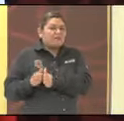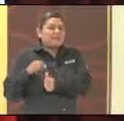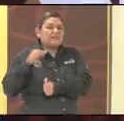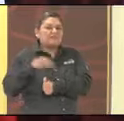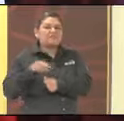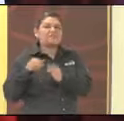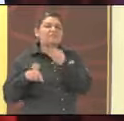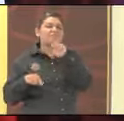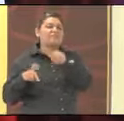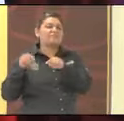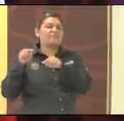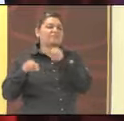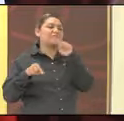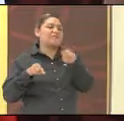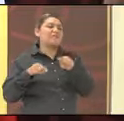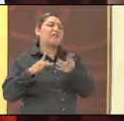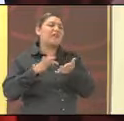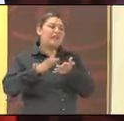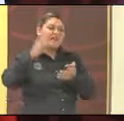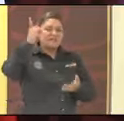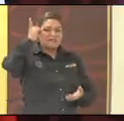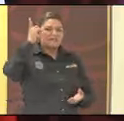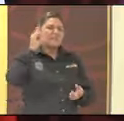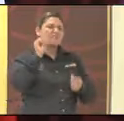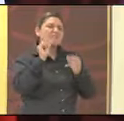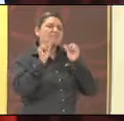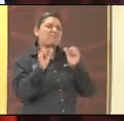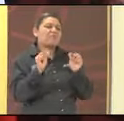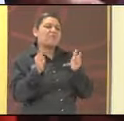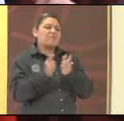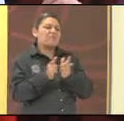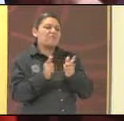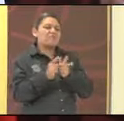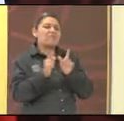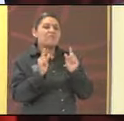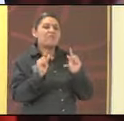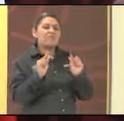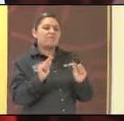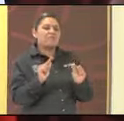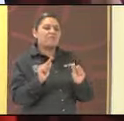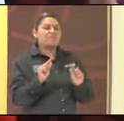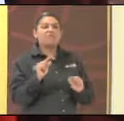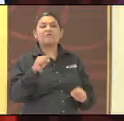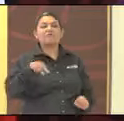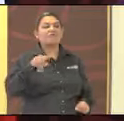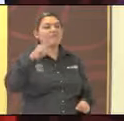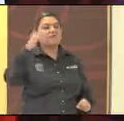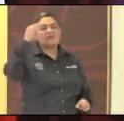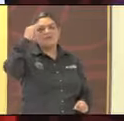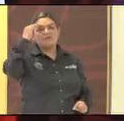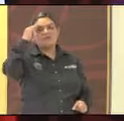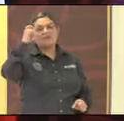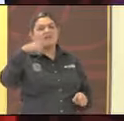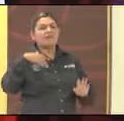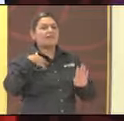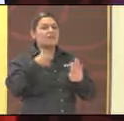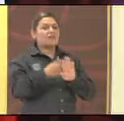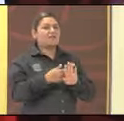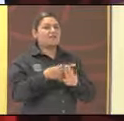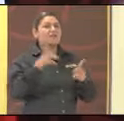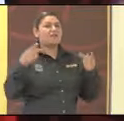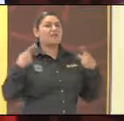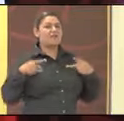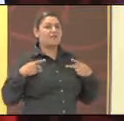ahorita. Gracias a Dios son muy poquitos, porque se dan cuenta de que no tienen el respaldo popular, porque